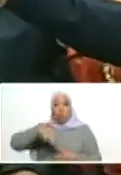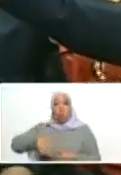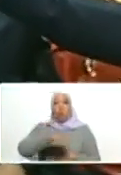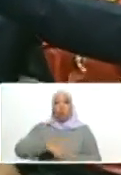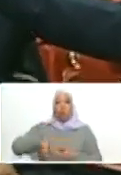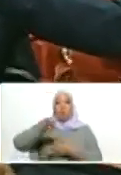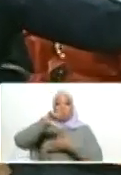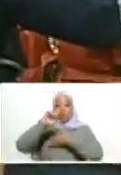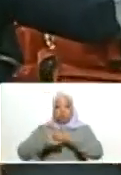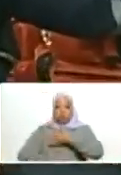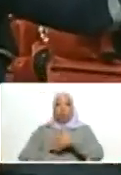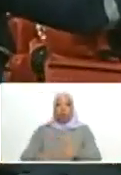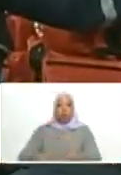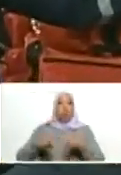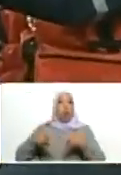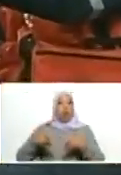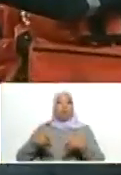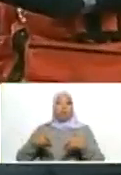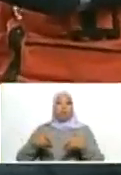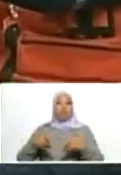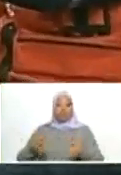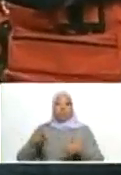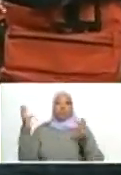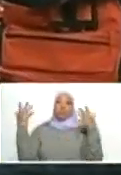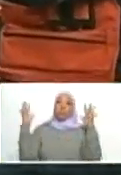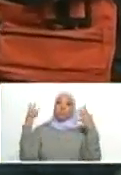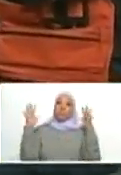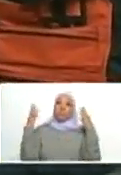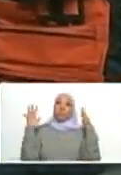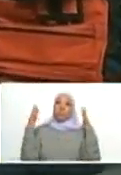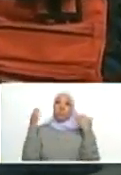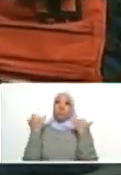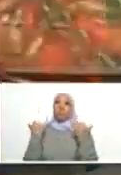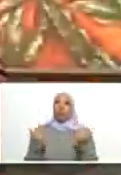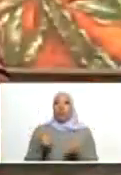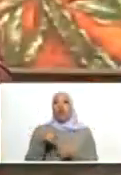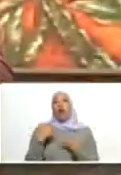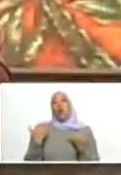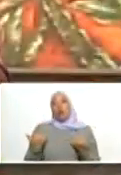logró, y lo logramos. Y ahora sale